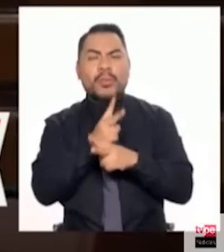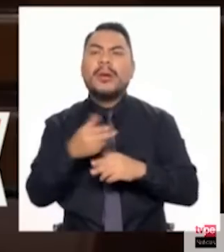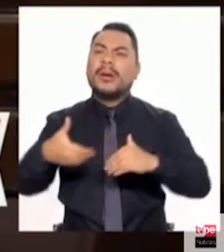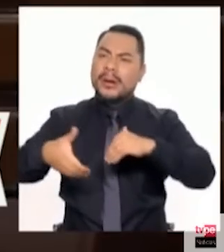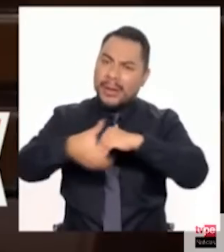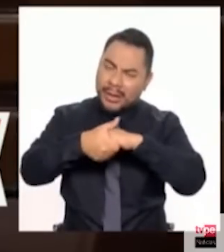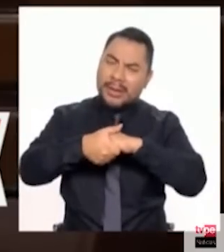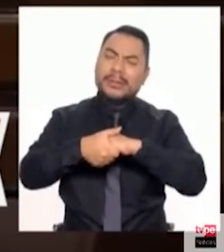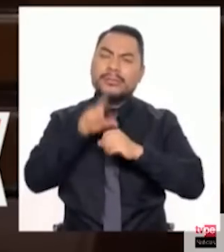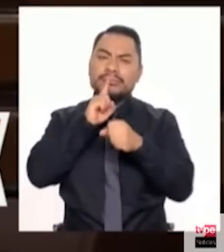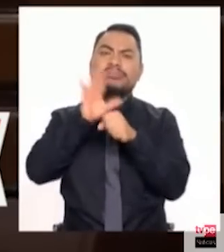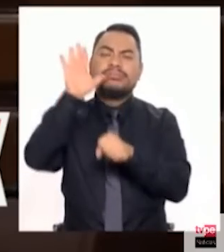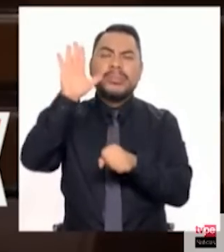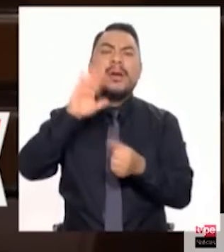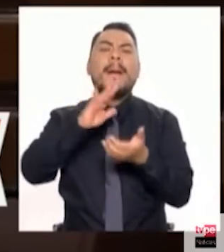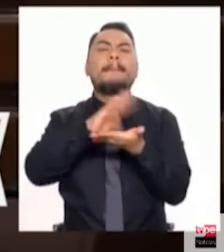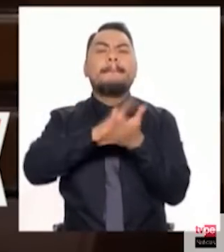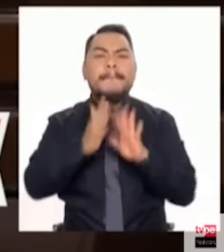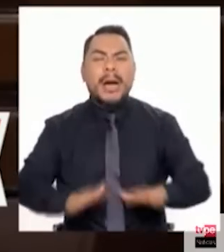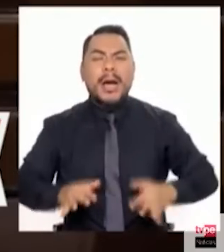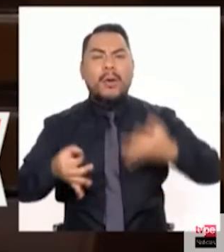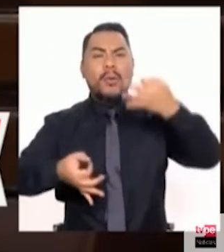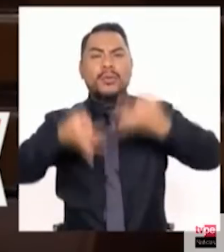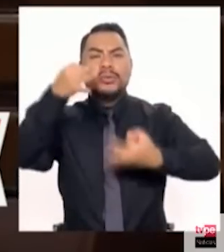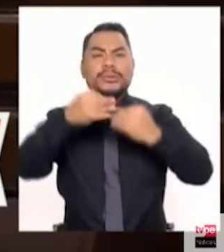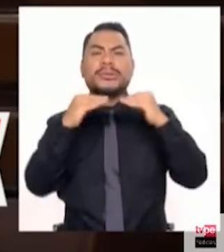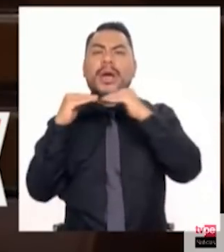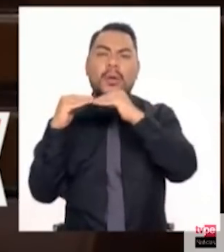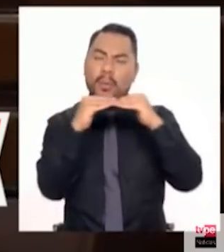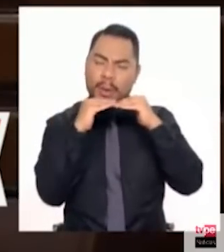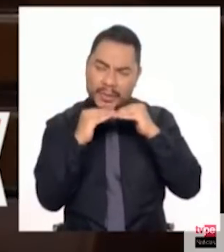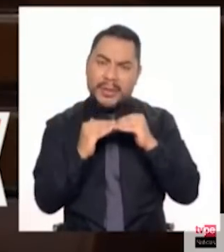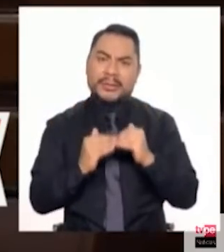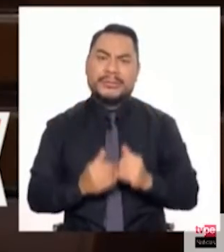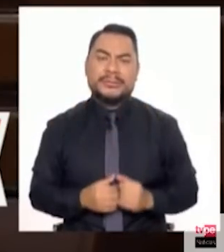por la justicia por la igualdad